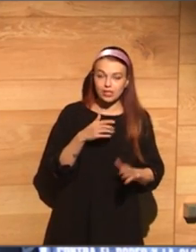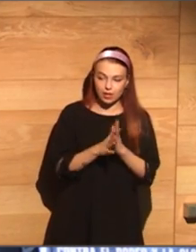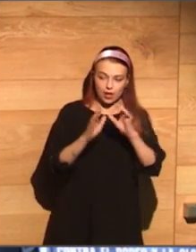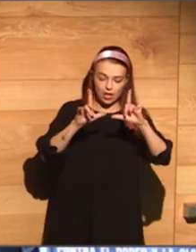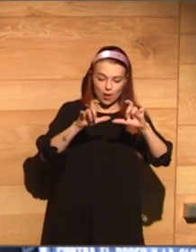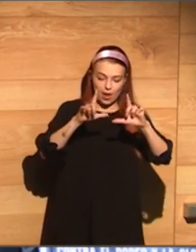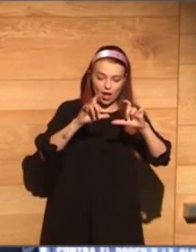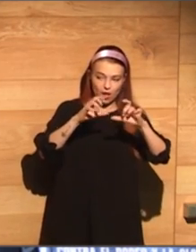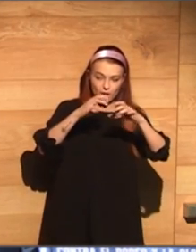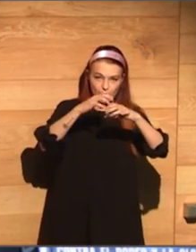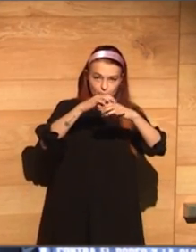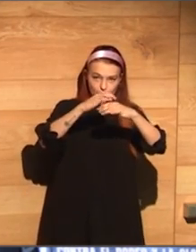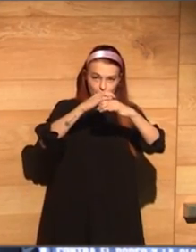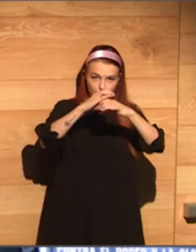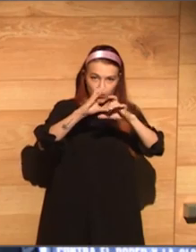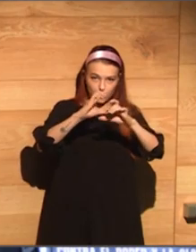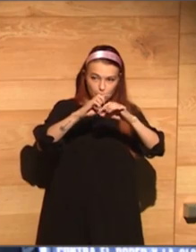como si fundiera un poquito.